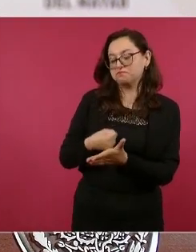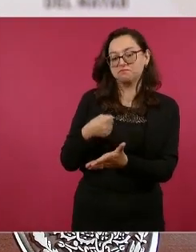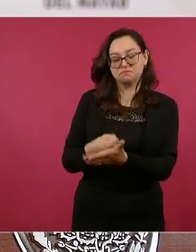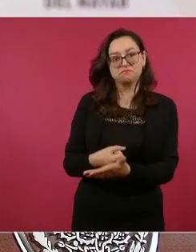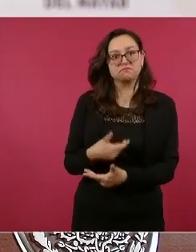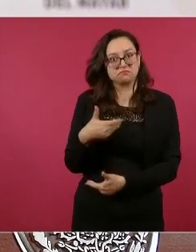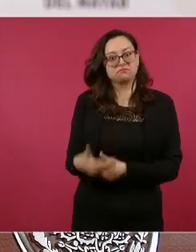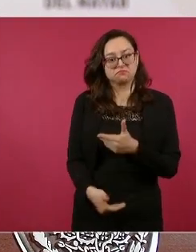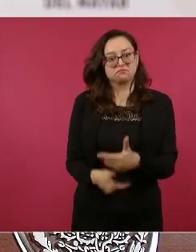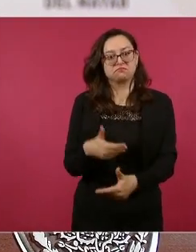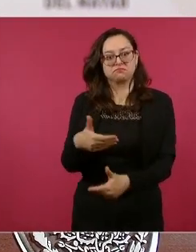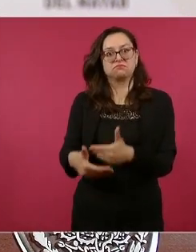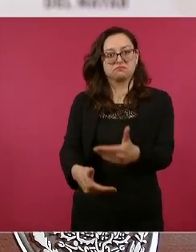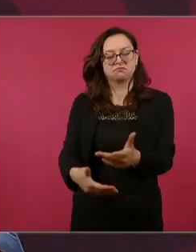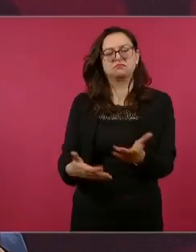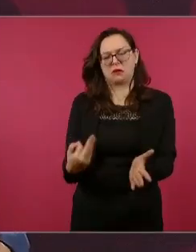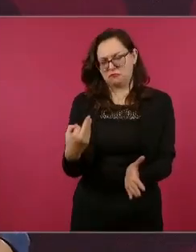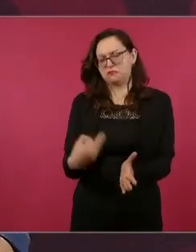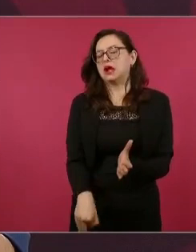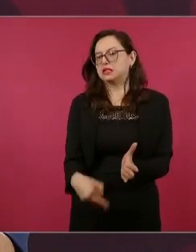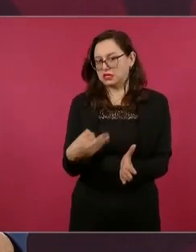Entonces,